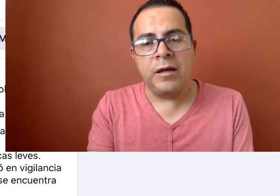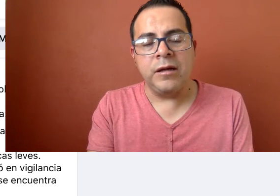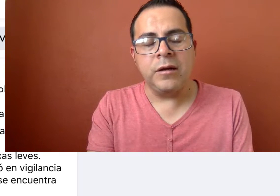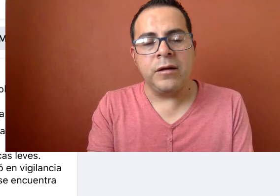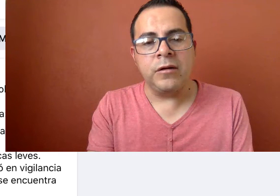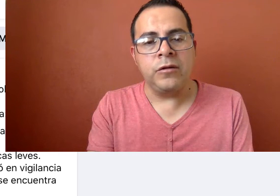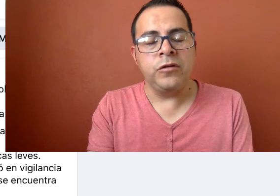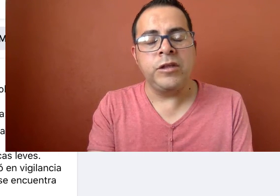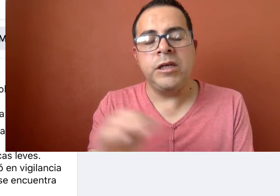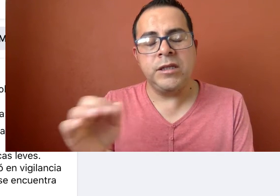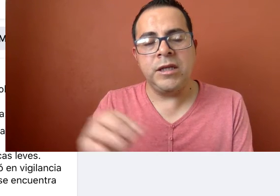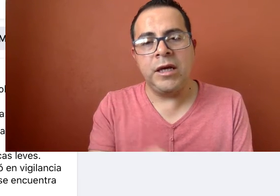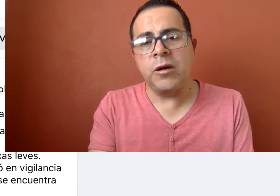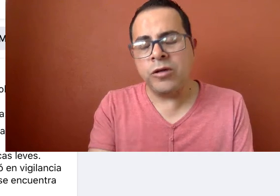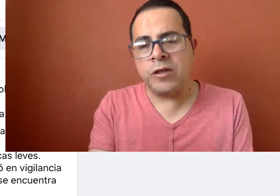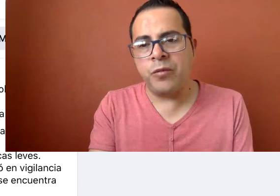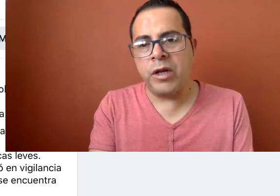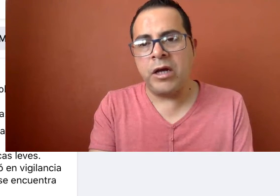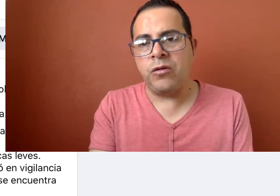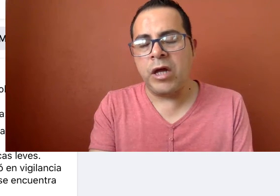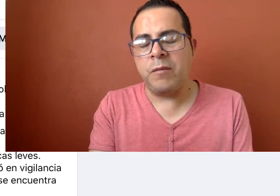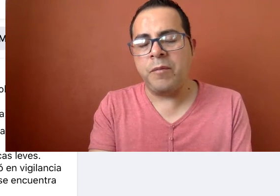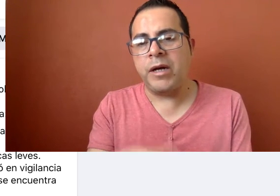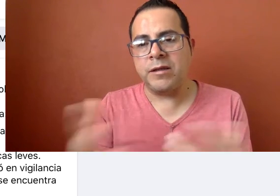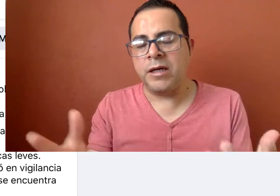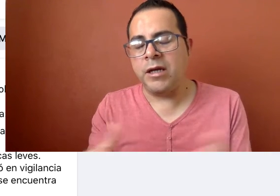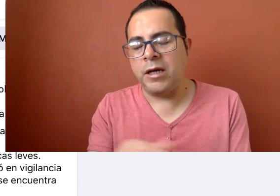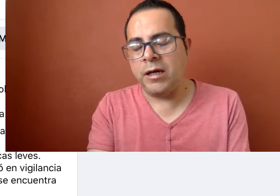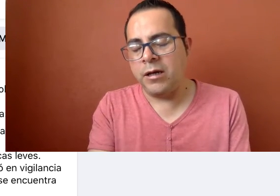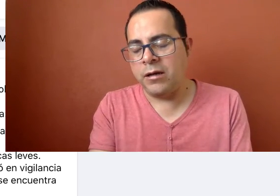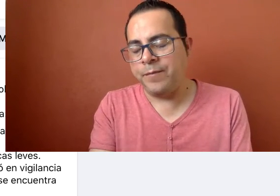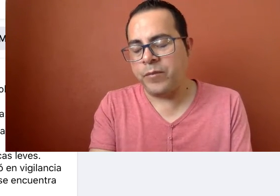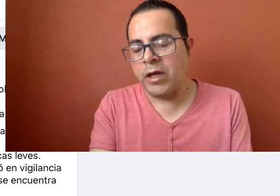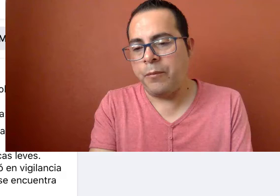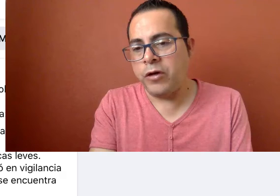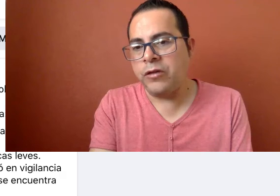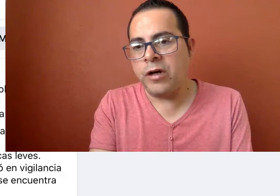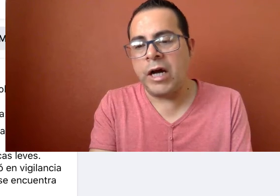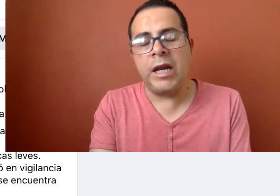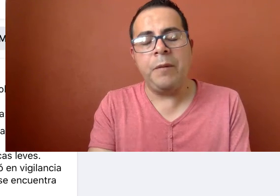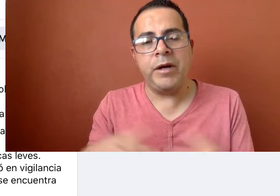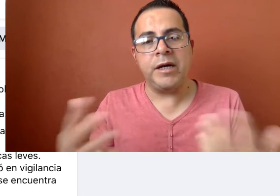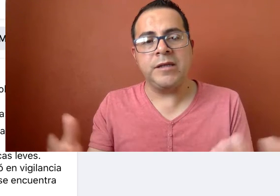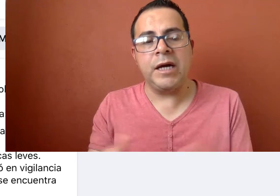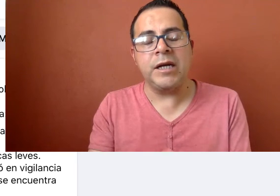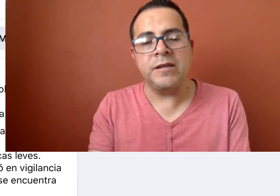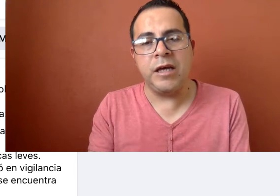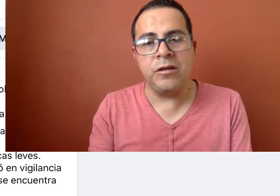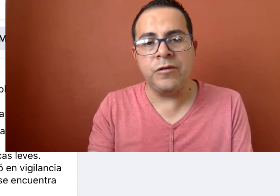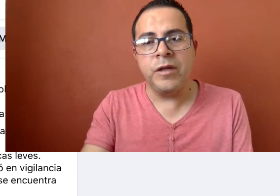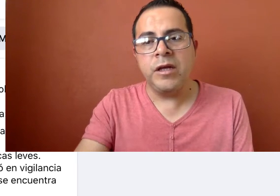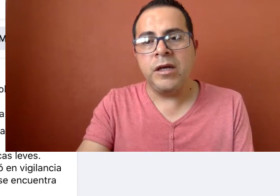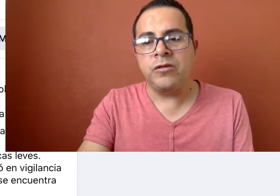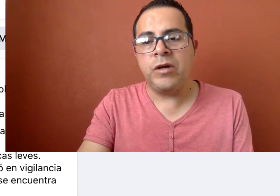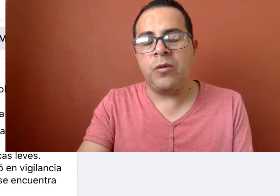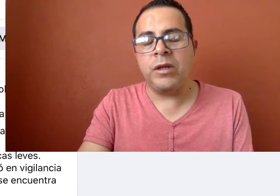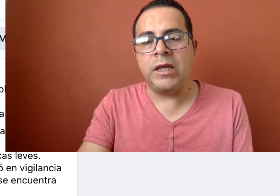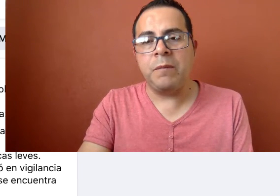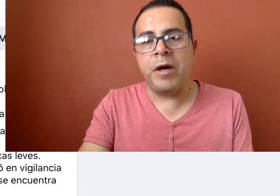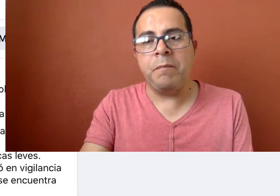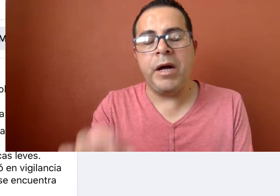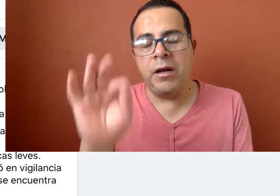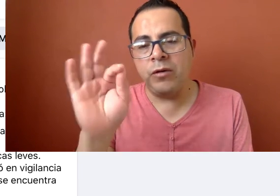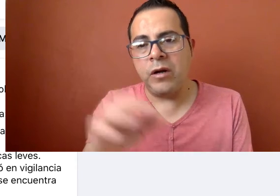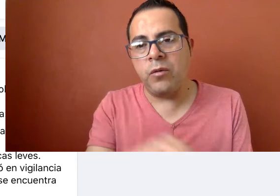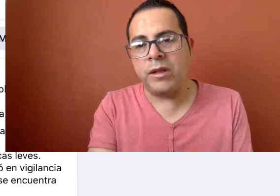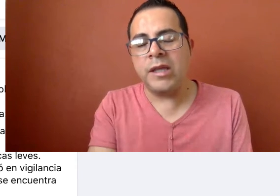que consiste en que ustedes puedan ayudarme para seguir apoyando al canal, para que siga creciendo. Es una cuenta